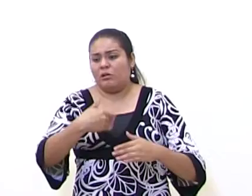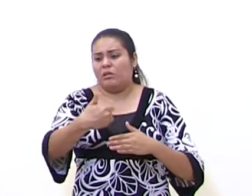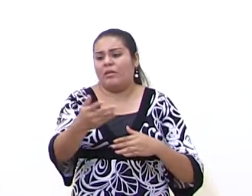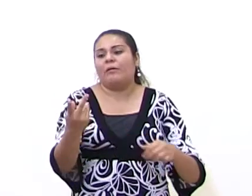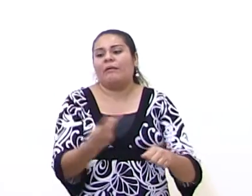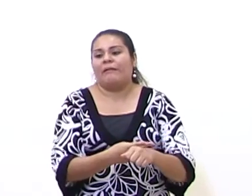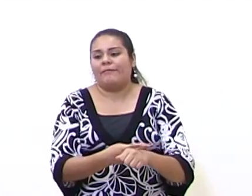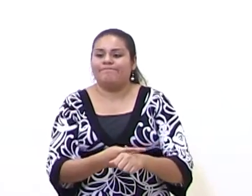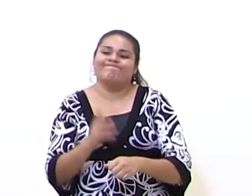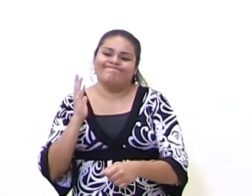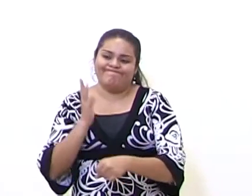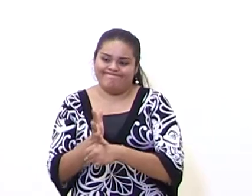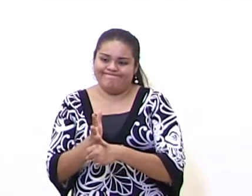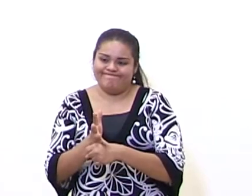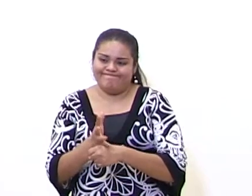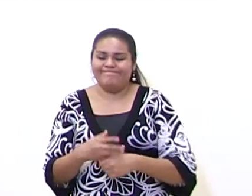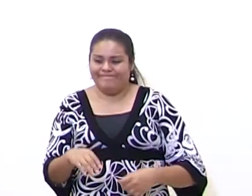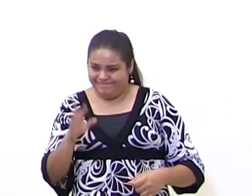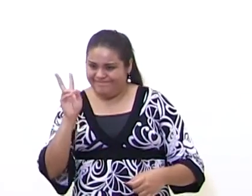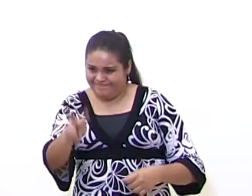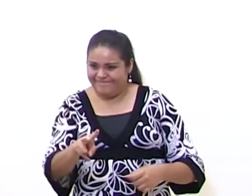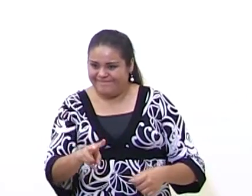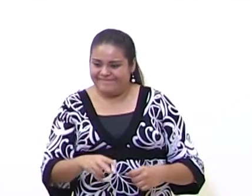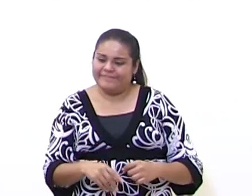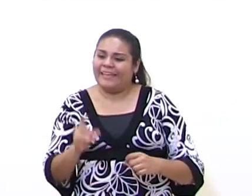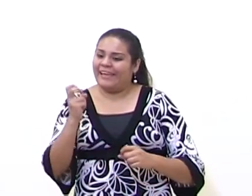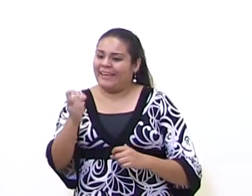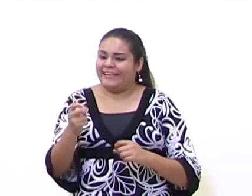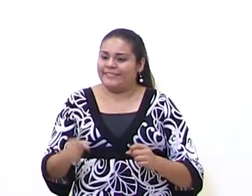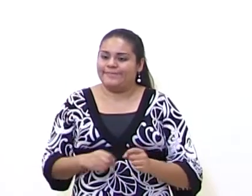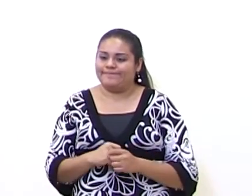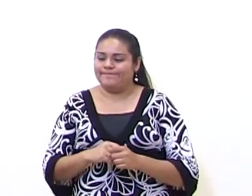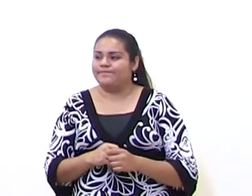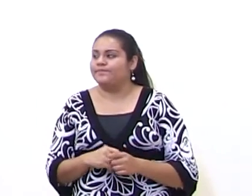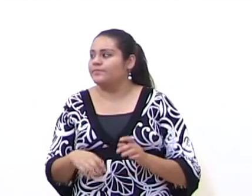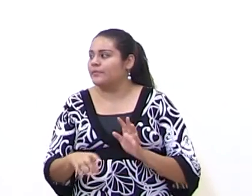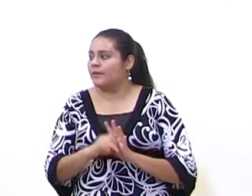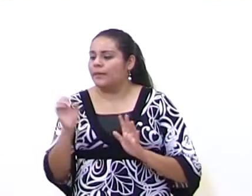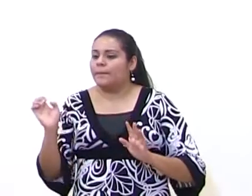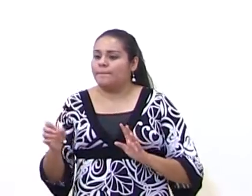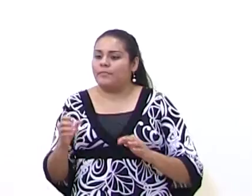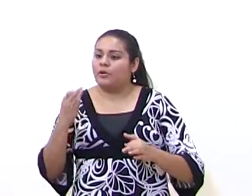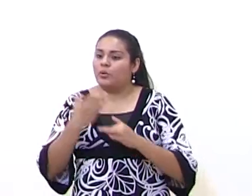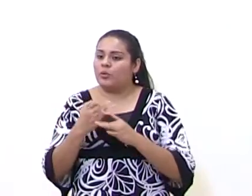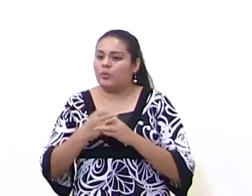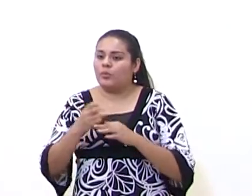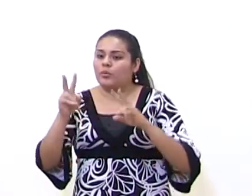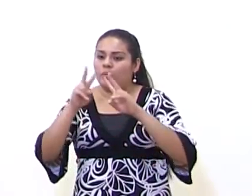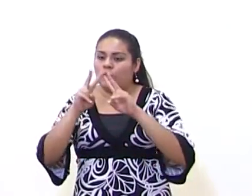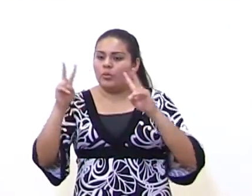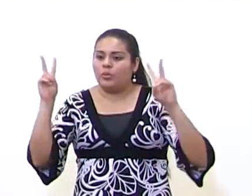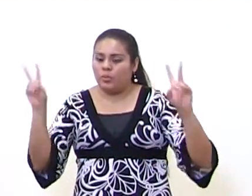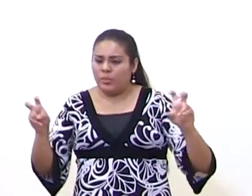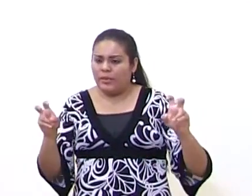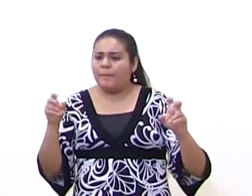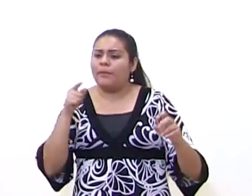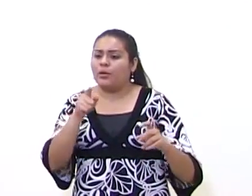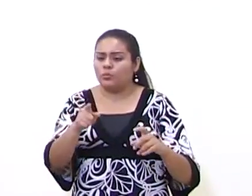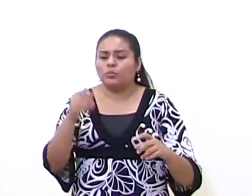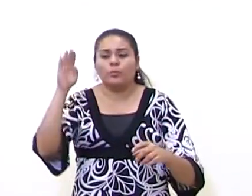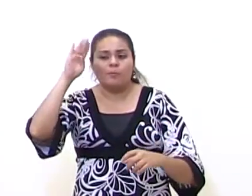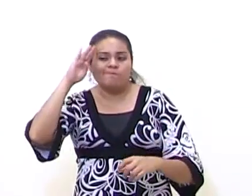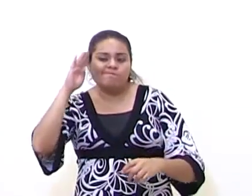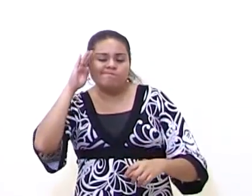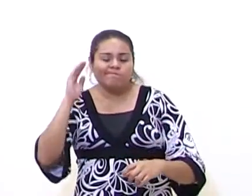sí, miremos el tema que pues quisiera que ustedes aprendan a desarrollar,